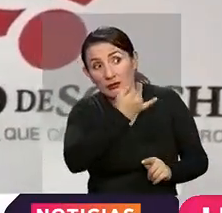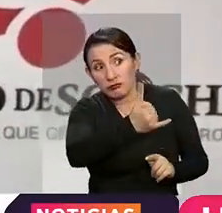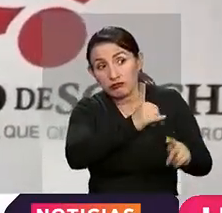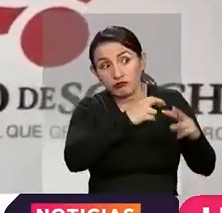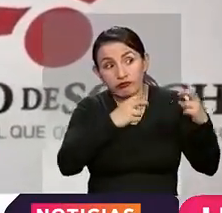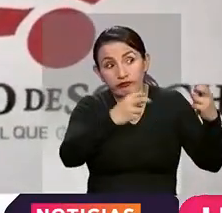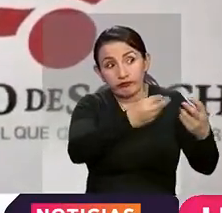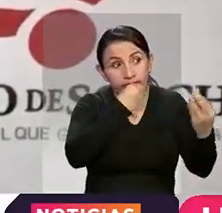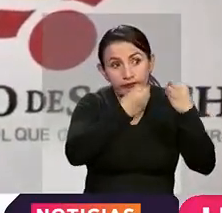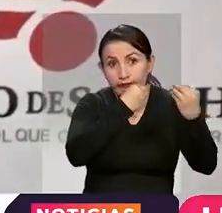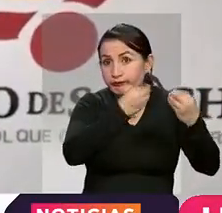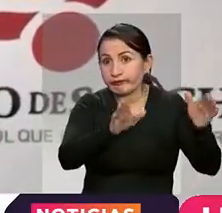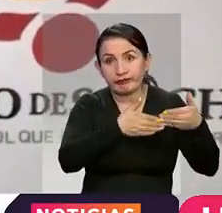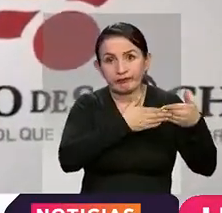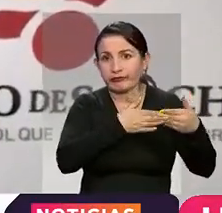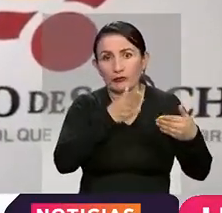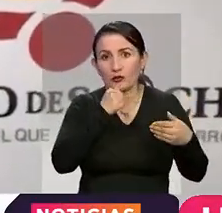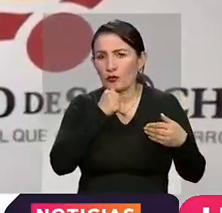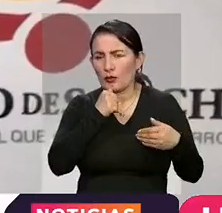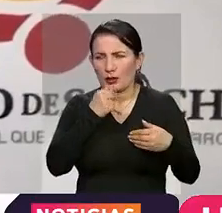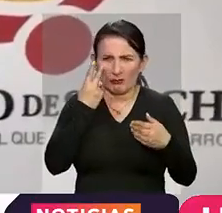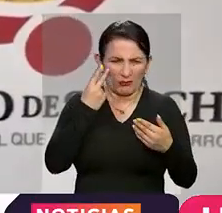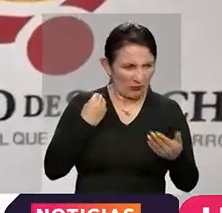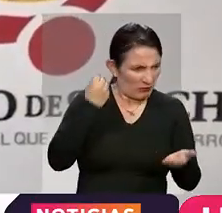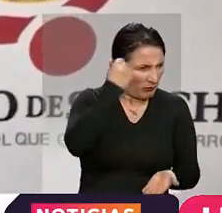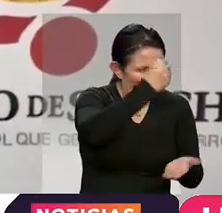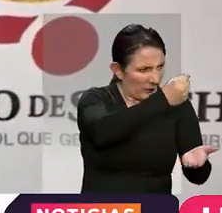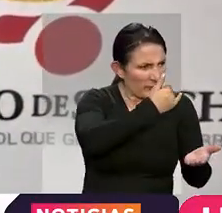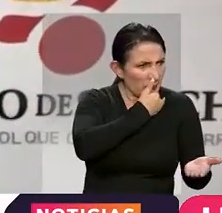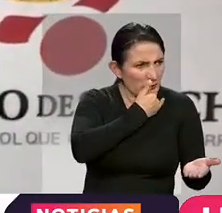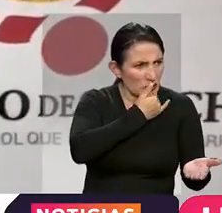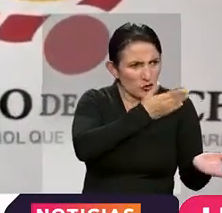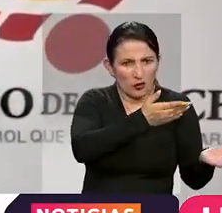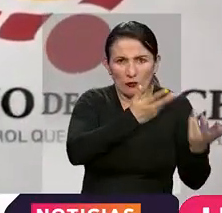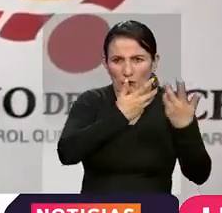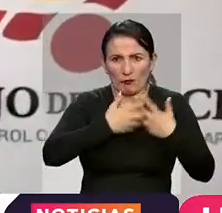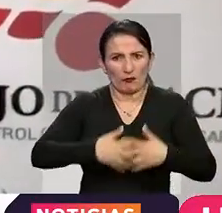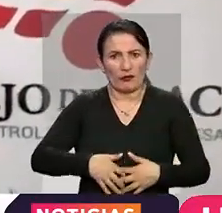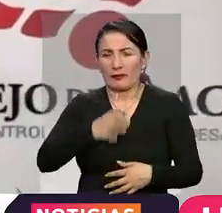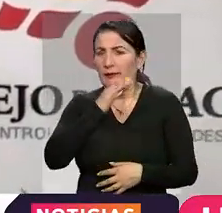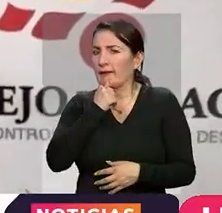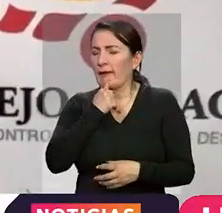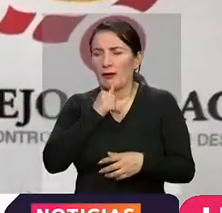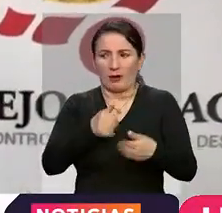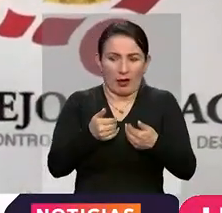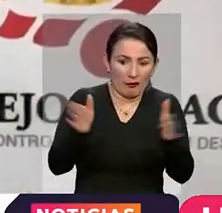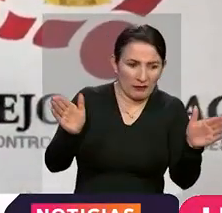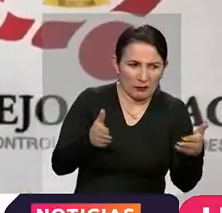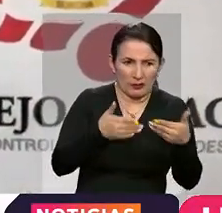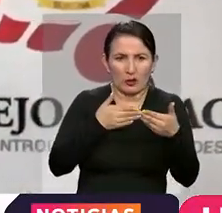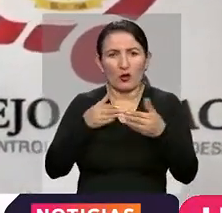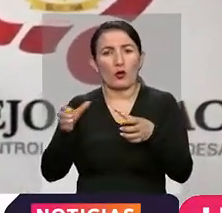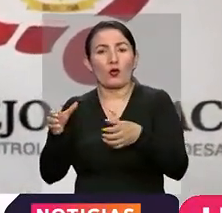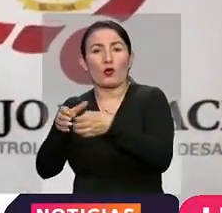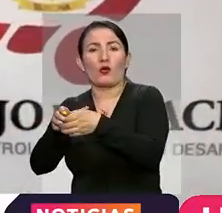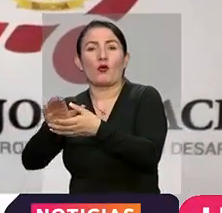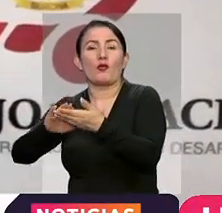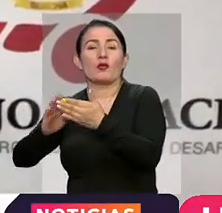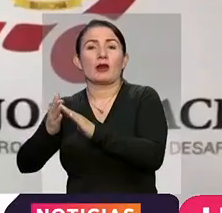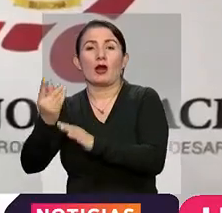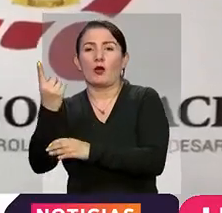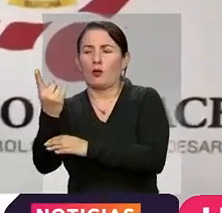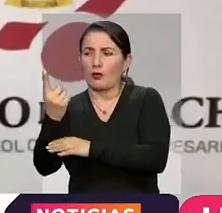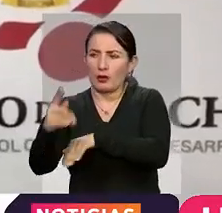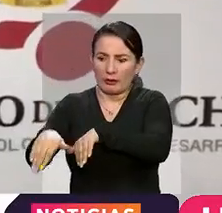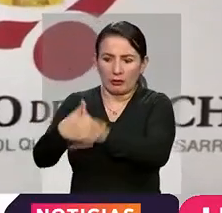Channel en el momento de mirar si están funcionando, en efecto no están funcionando. En la comuna 1 la